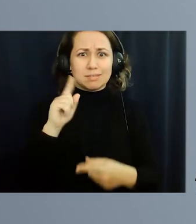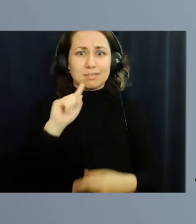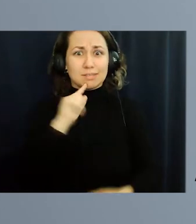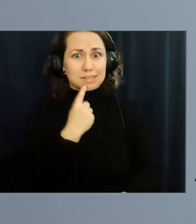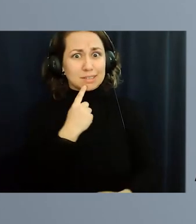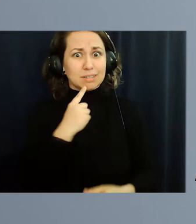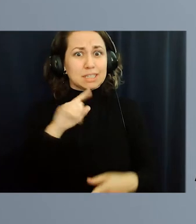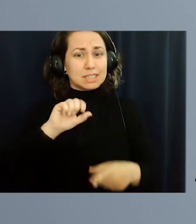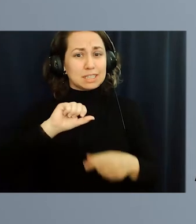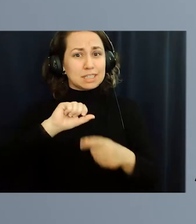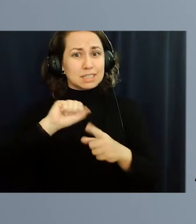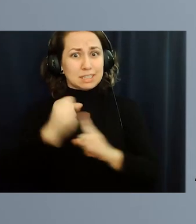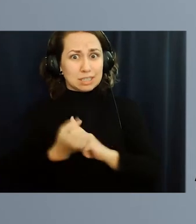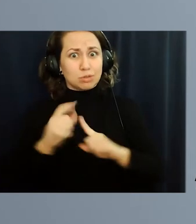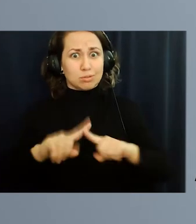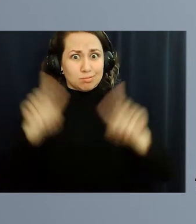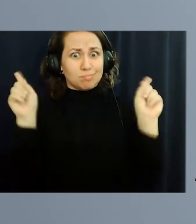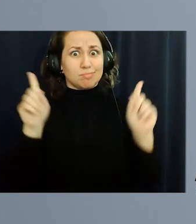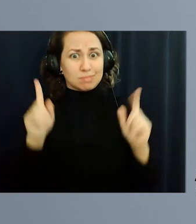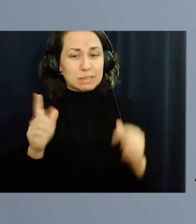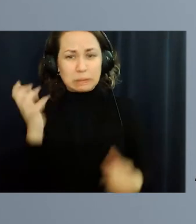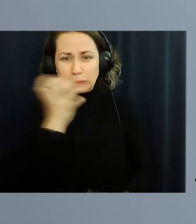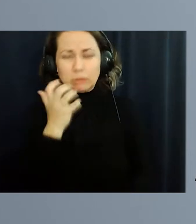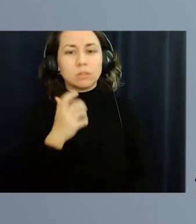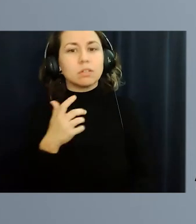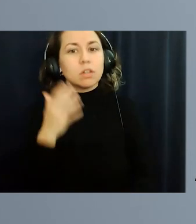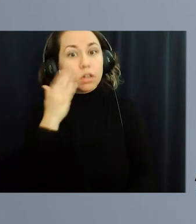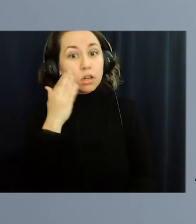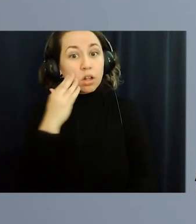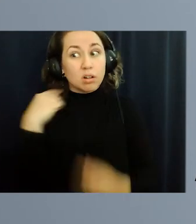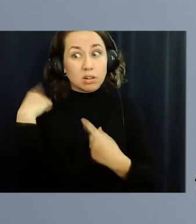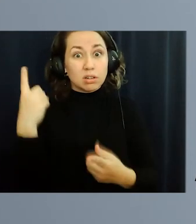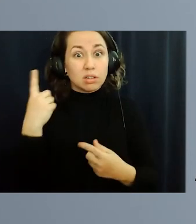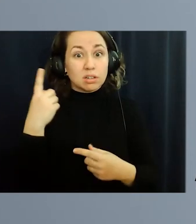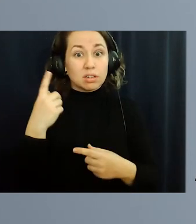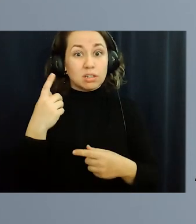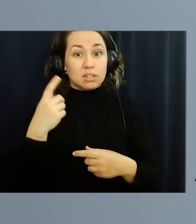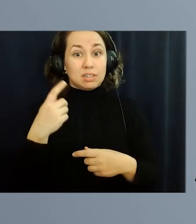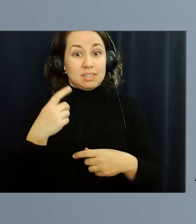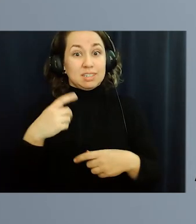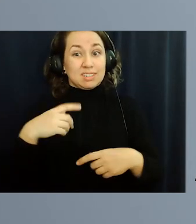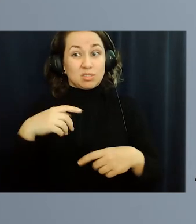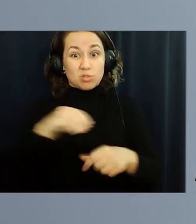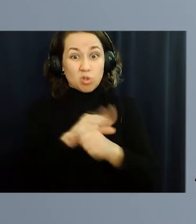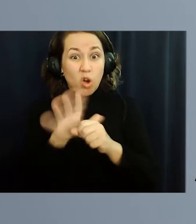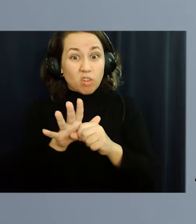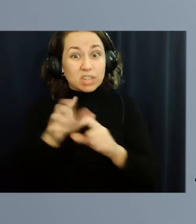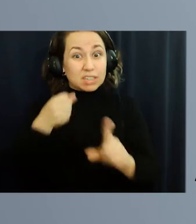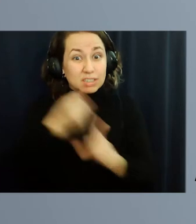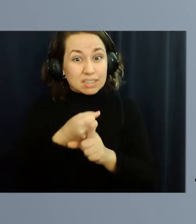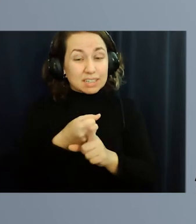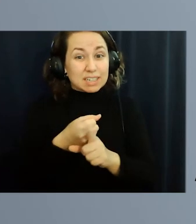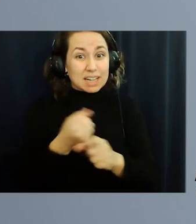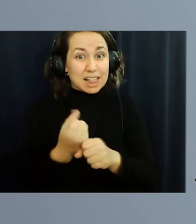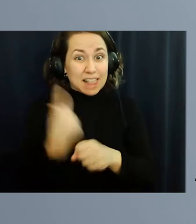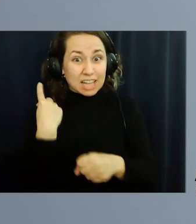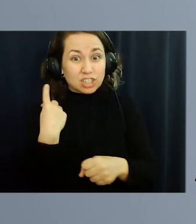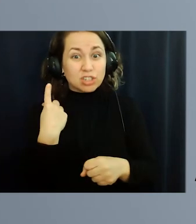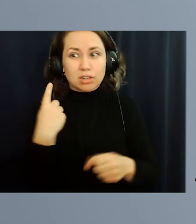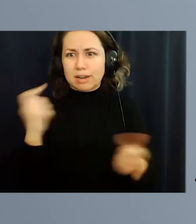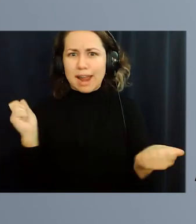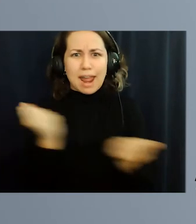arrasó el mundo, todo cambió. Lo que significa una cosa para ustedes, que tomó ganas, tomó enfoque en